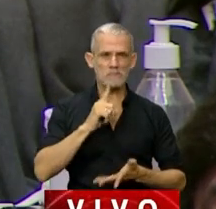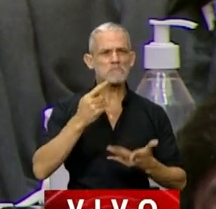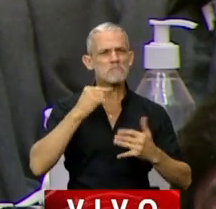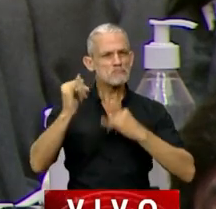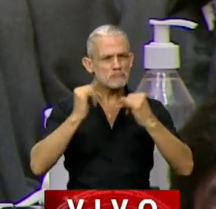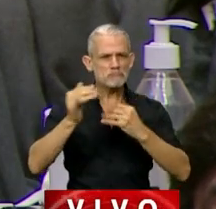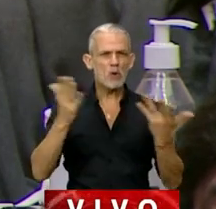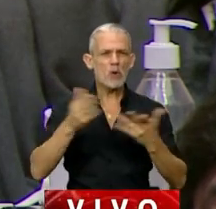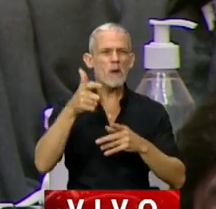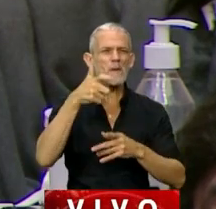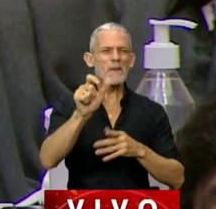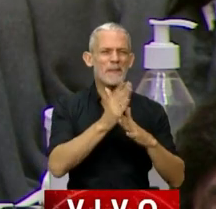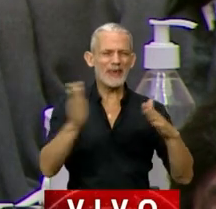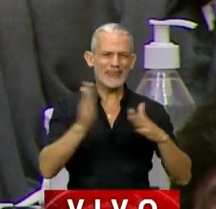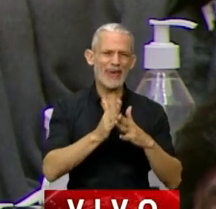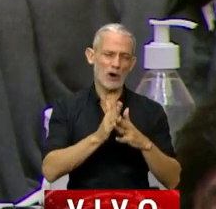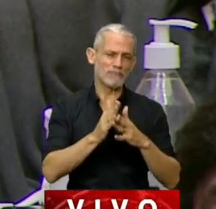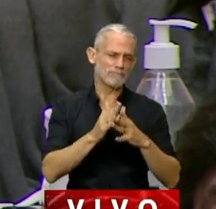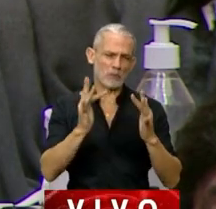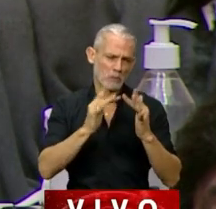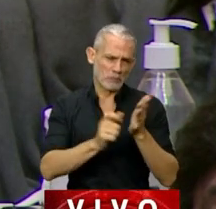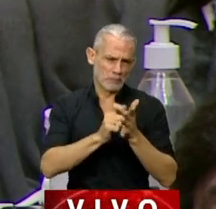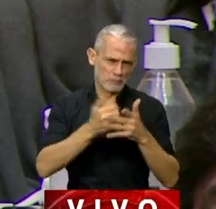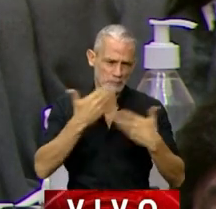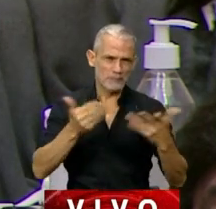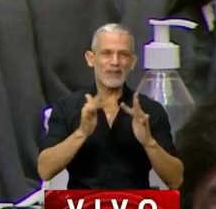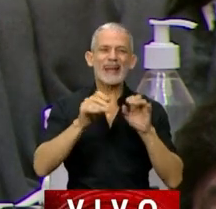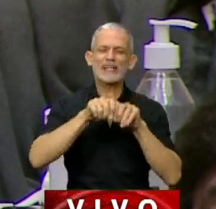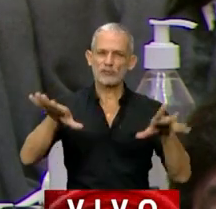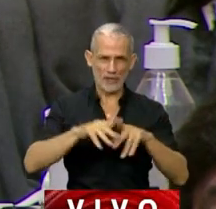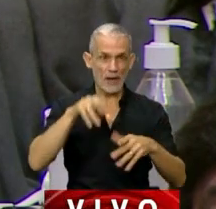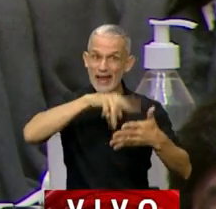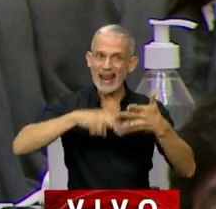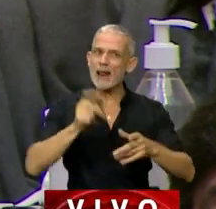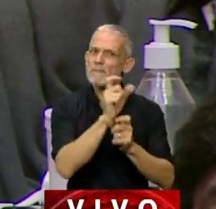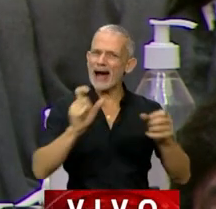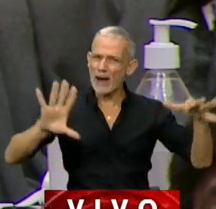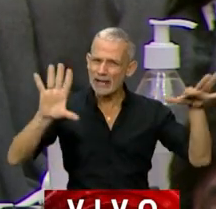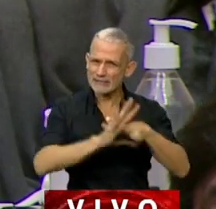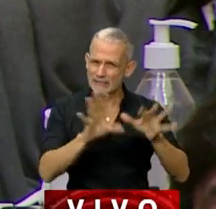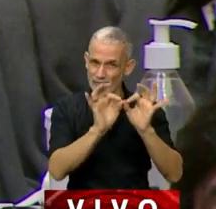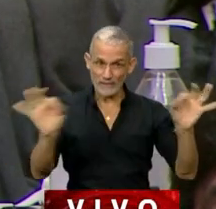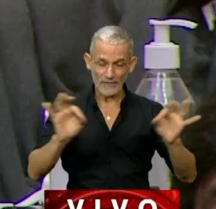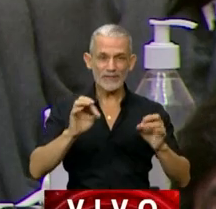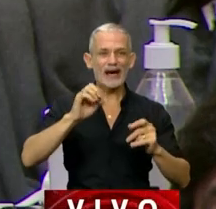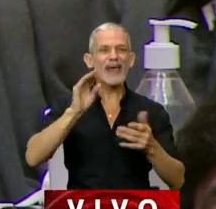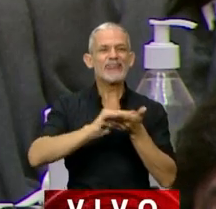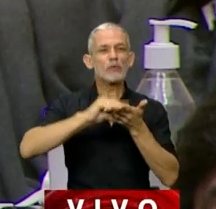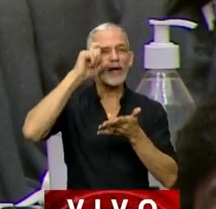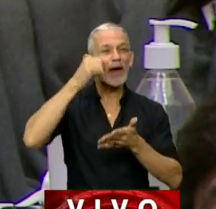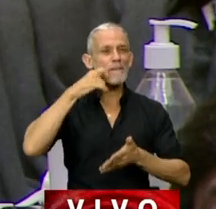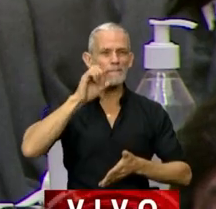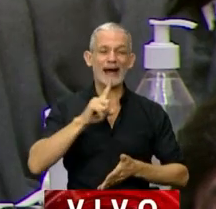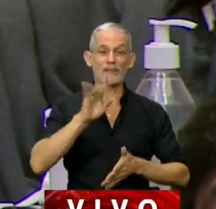a través de un videíto de sus redes sociales, y les voy a leer las palabras textuales que decía el